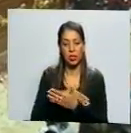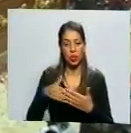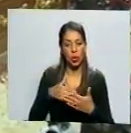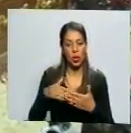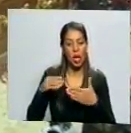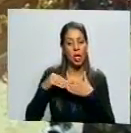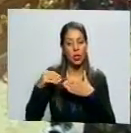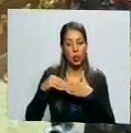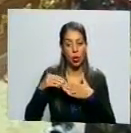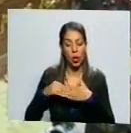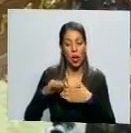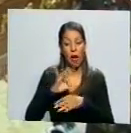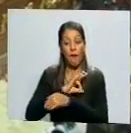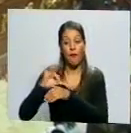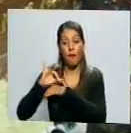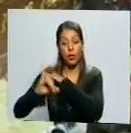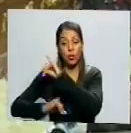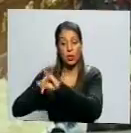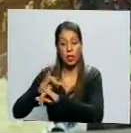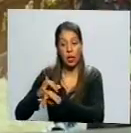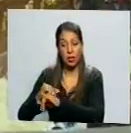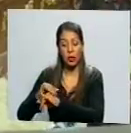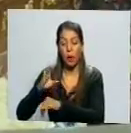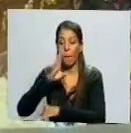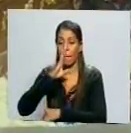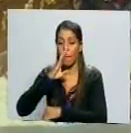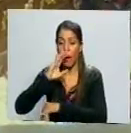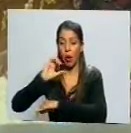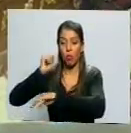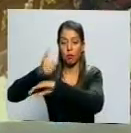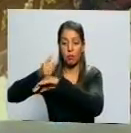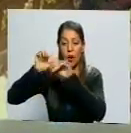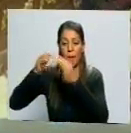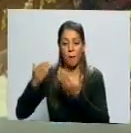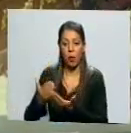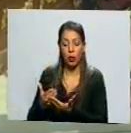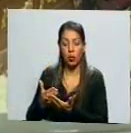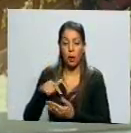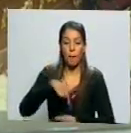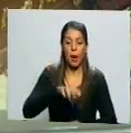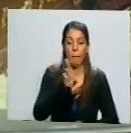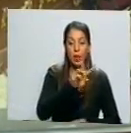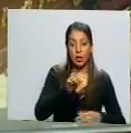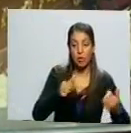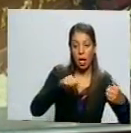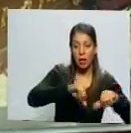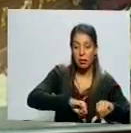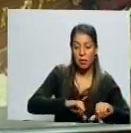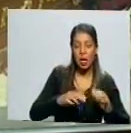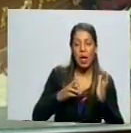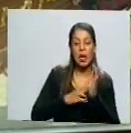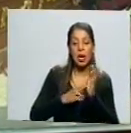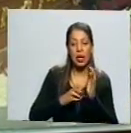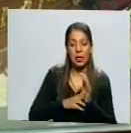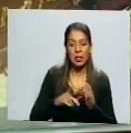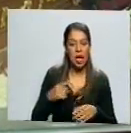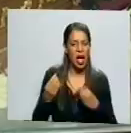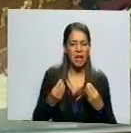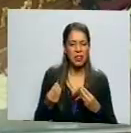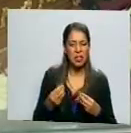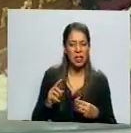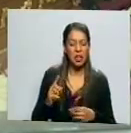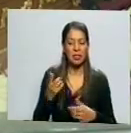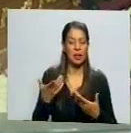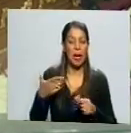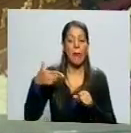73.000 millones de dólares al Fondo Monetario Internacional, al Banco Mundial, y como estamos quebrados hay que poner como garantía lo único que nos queda,